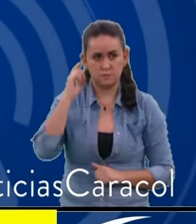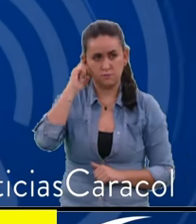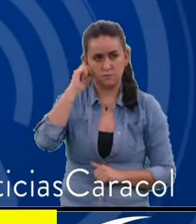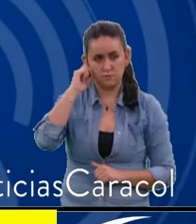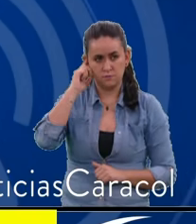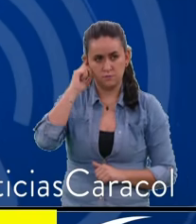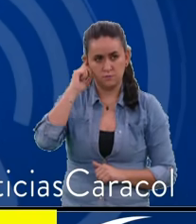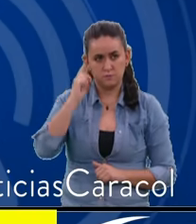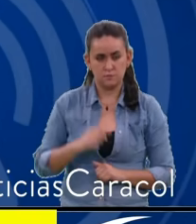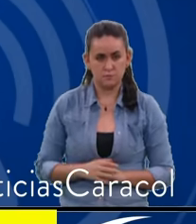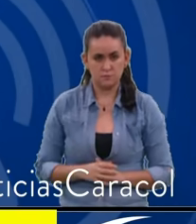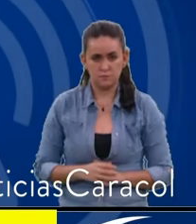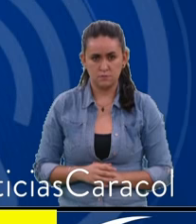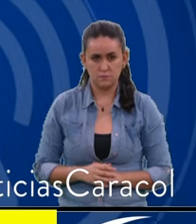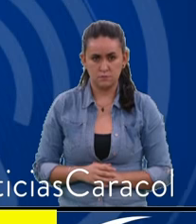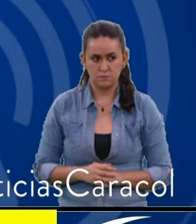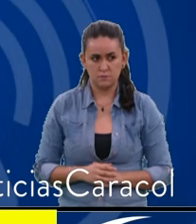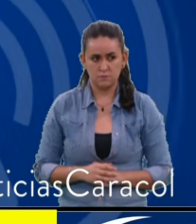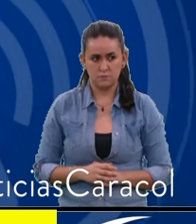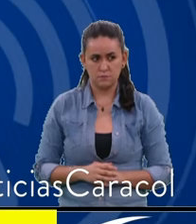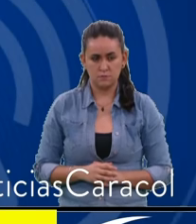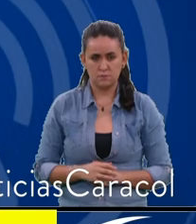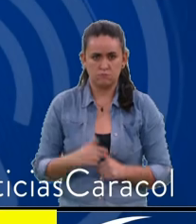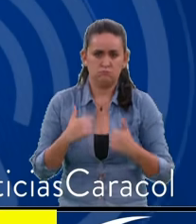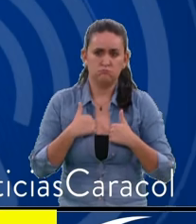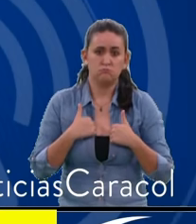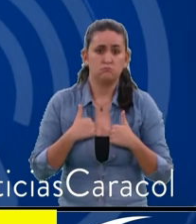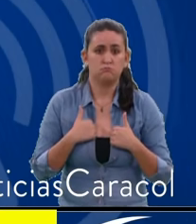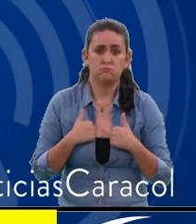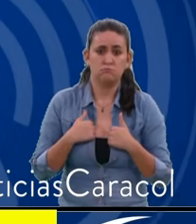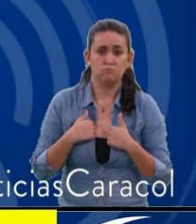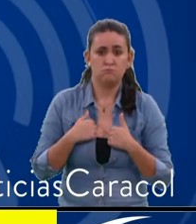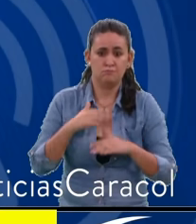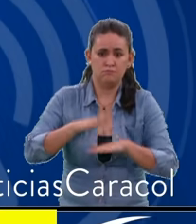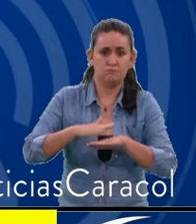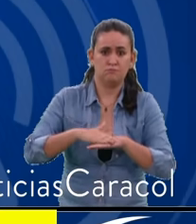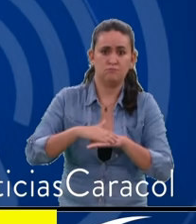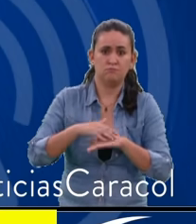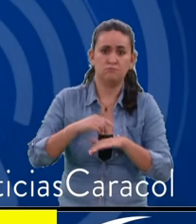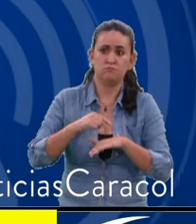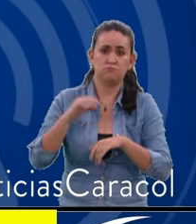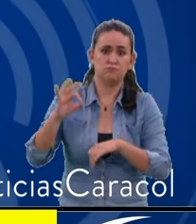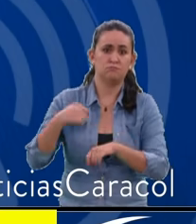ahí un error por parte de mi hermano y...